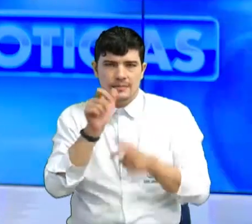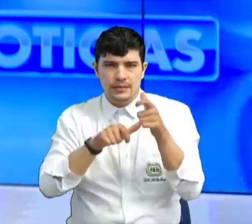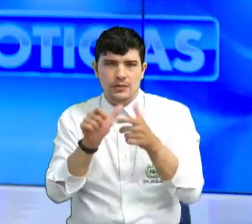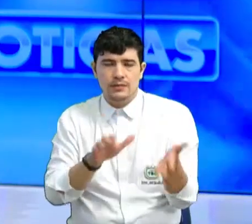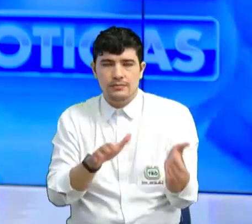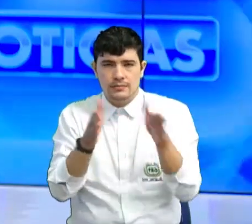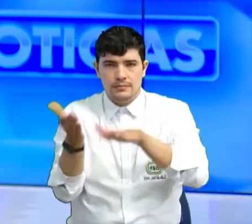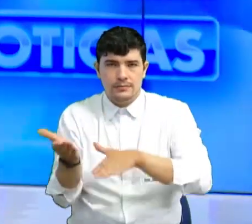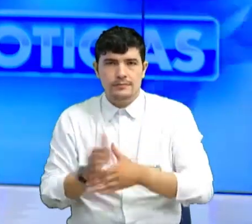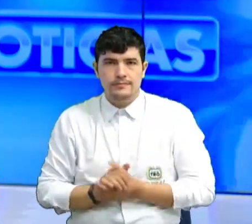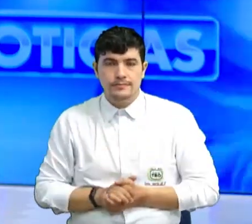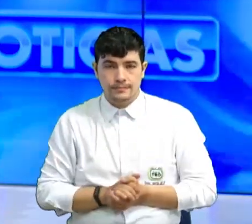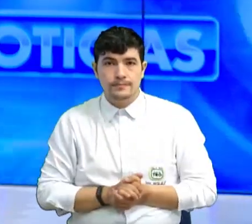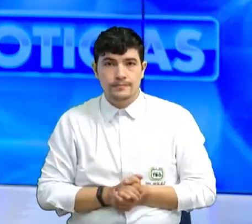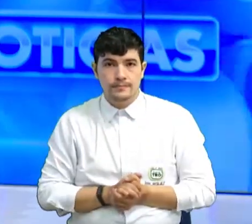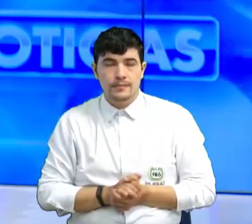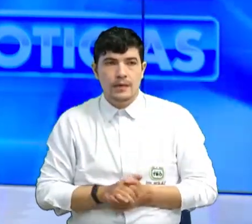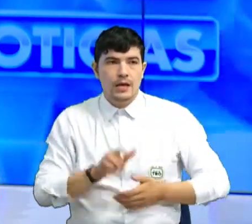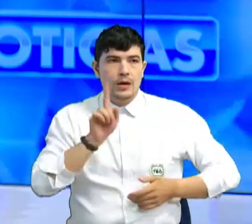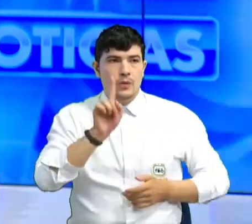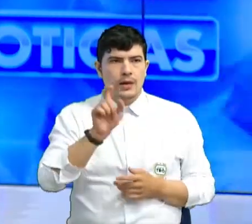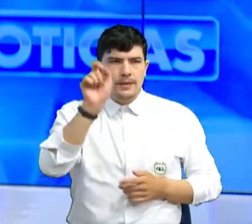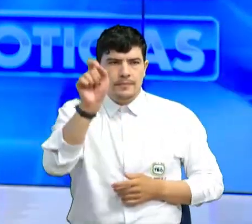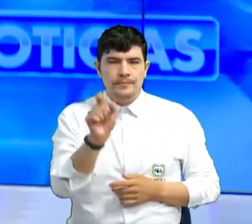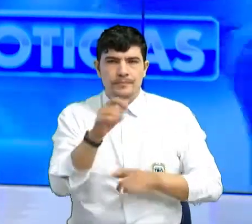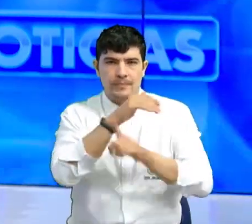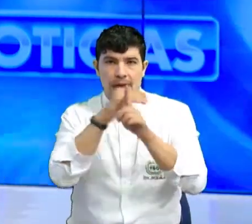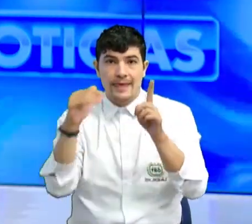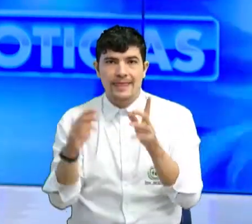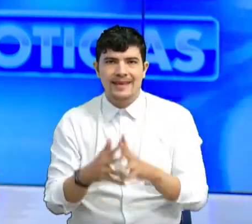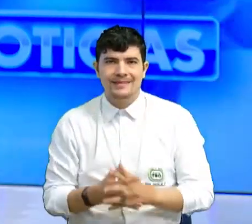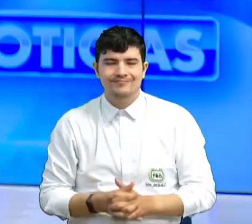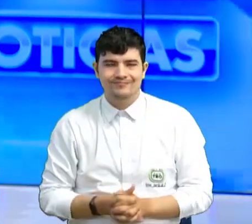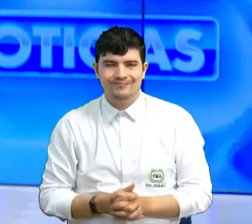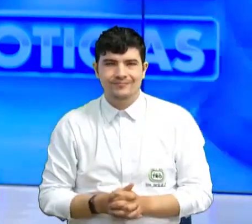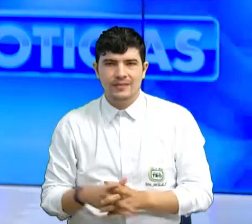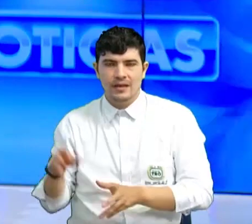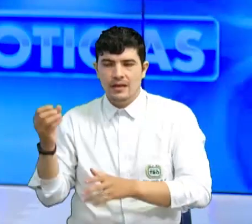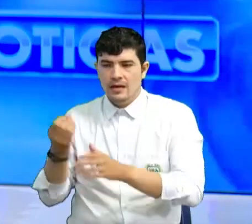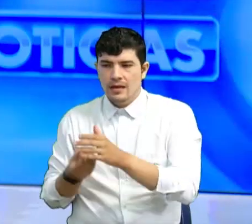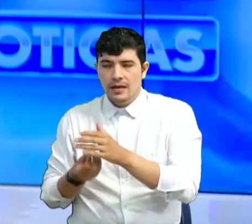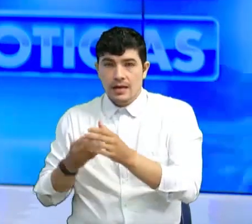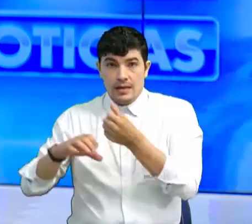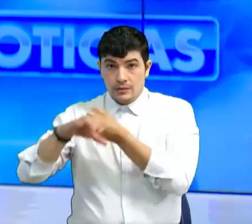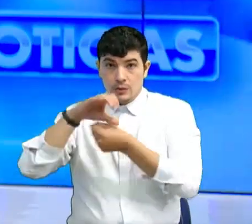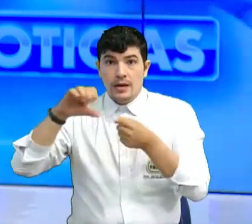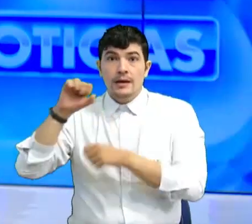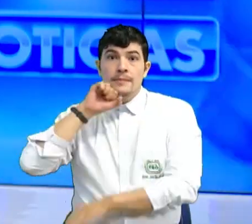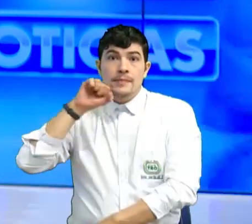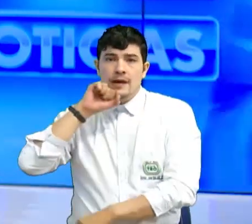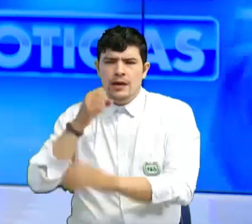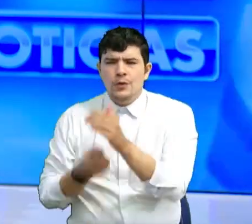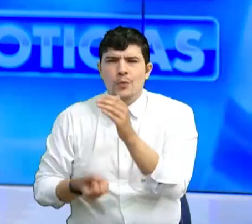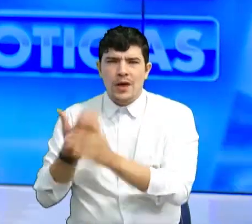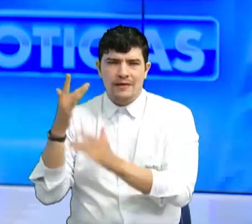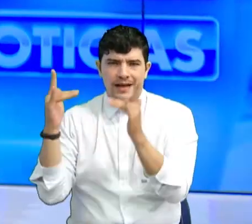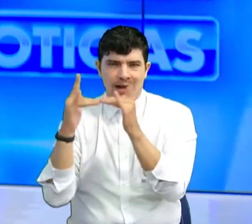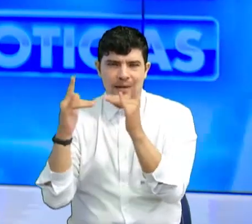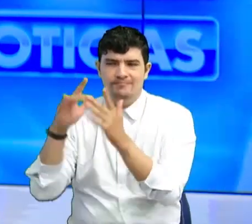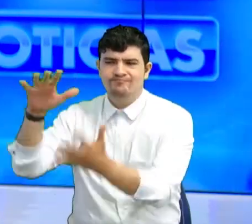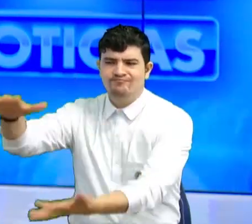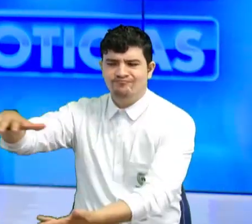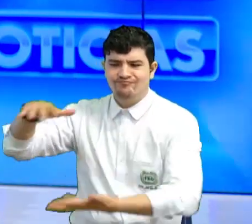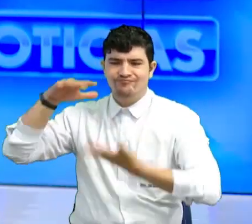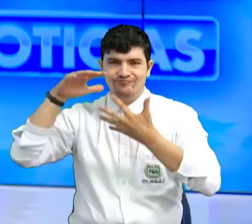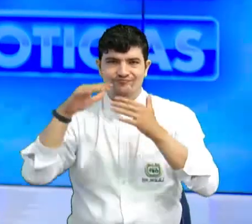Y nuevas UCI llegan a fortalecer los servicios de salud para los pacientes con COVID-19 en Barranca Bermeja. En esta oportunidad, la Clínica